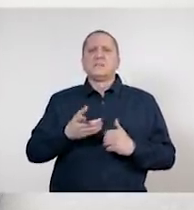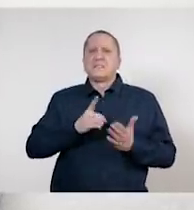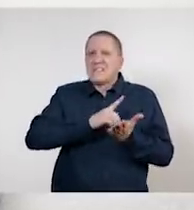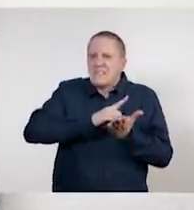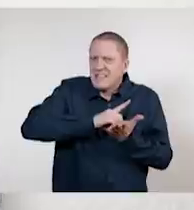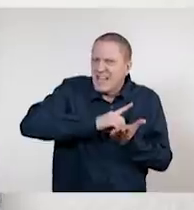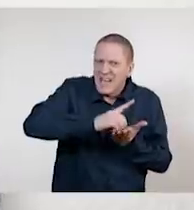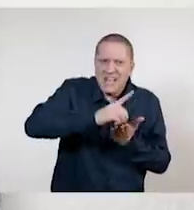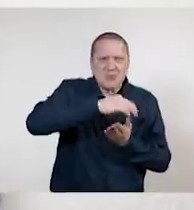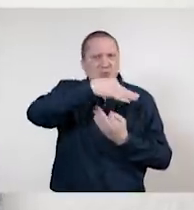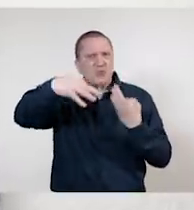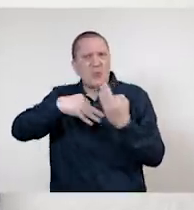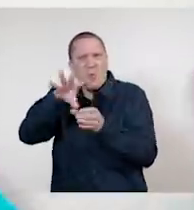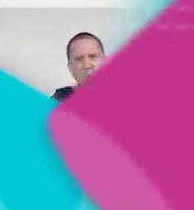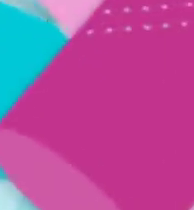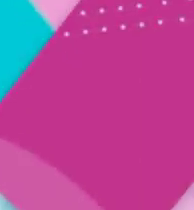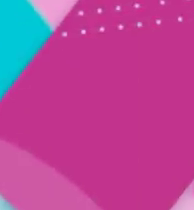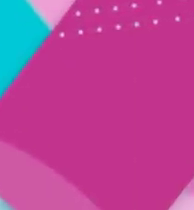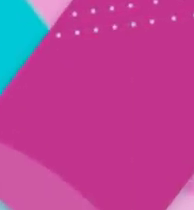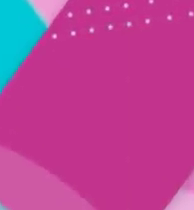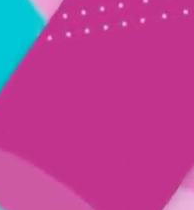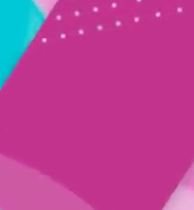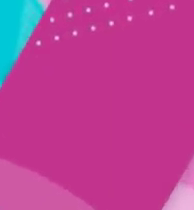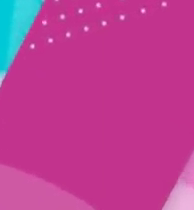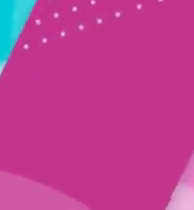porque puedes tener todos los derechos.